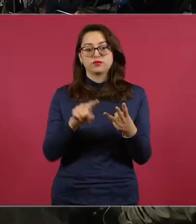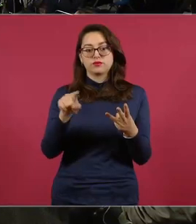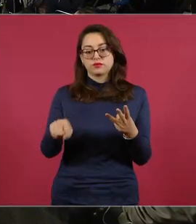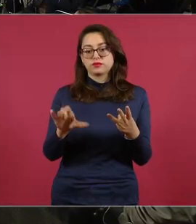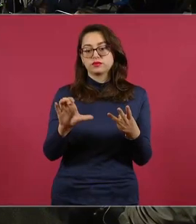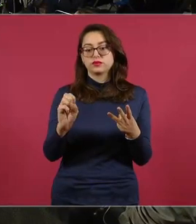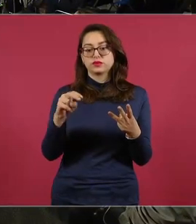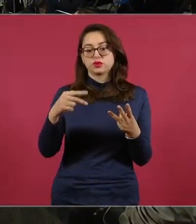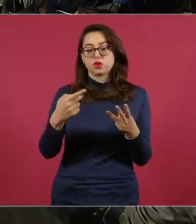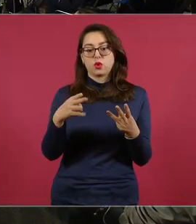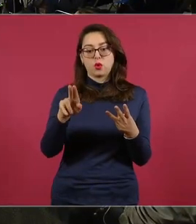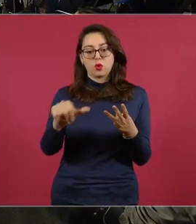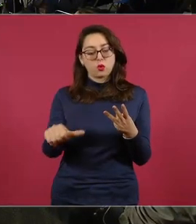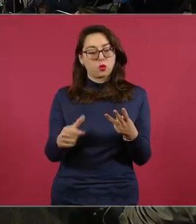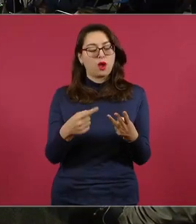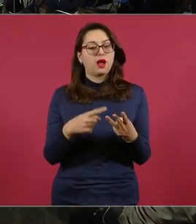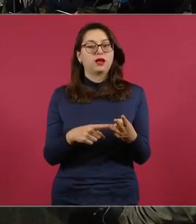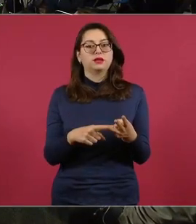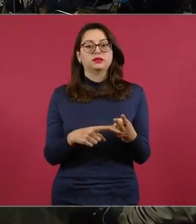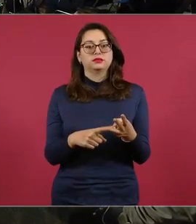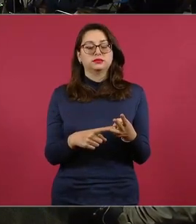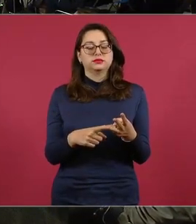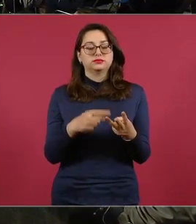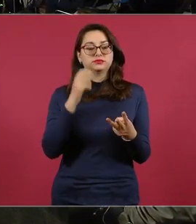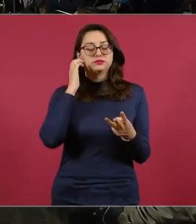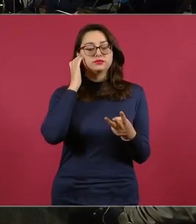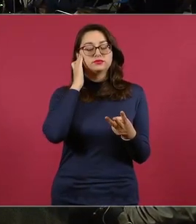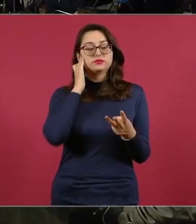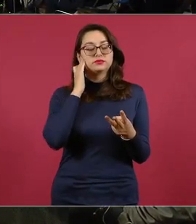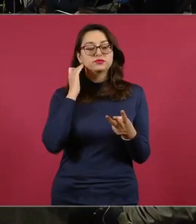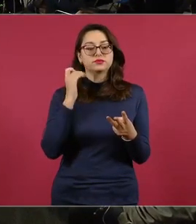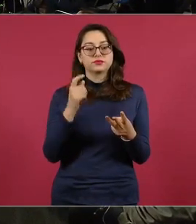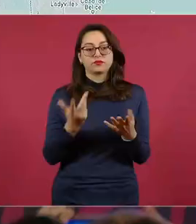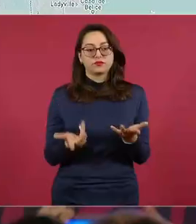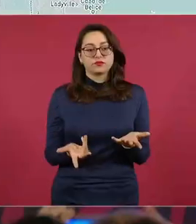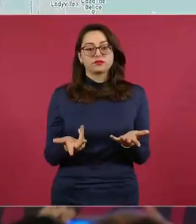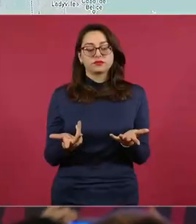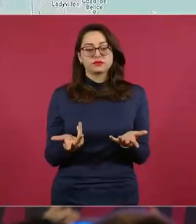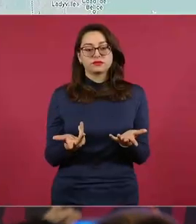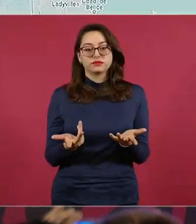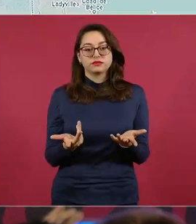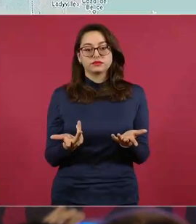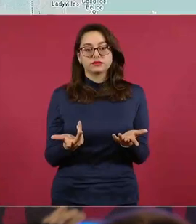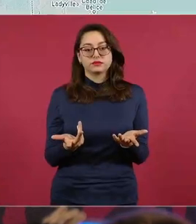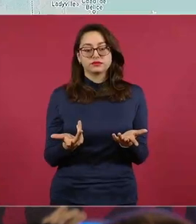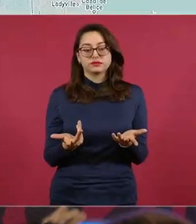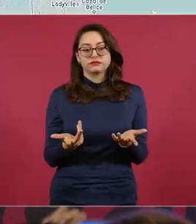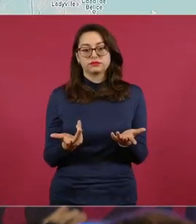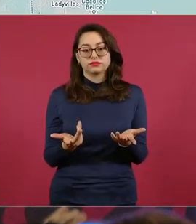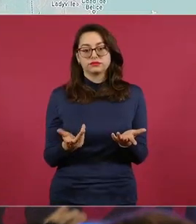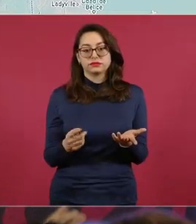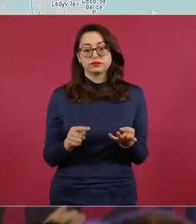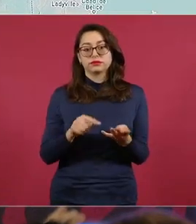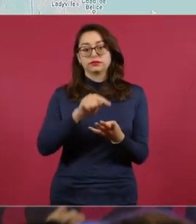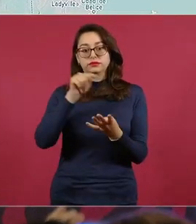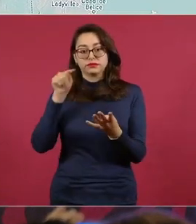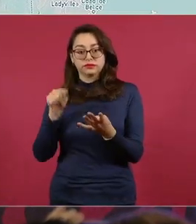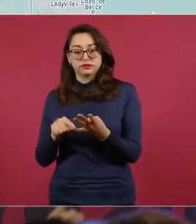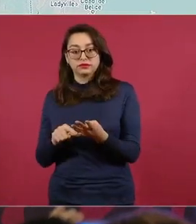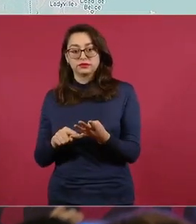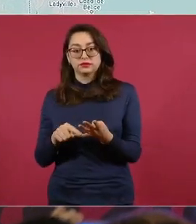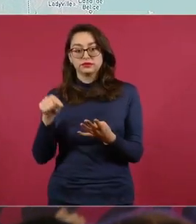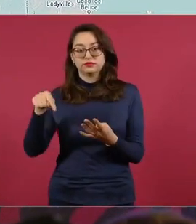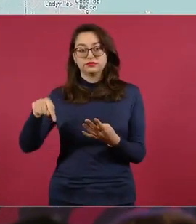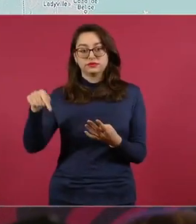Congua, aquí, Conguas. O sea, y ya Espujil, que es